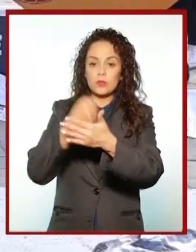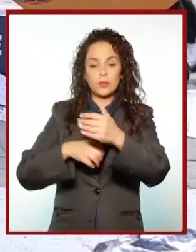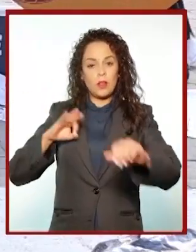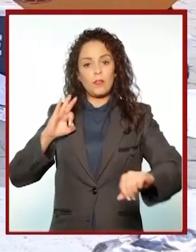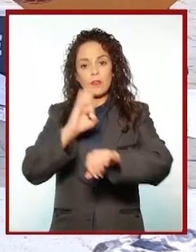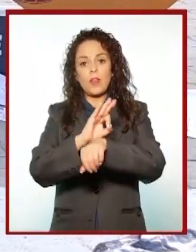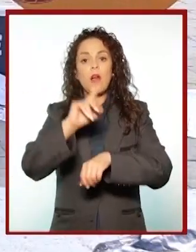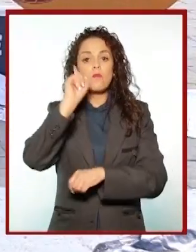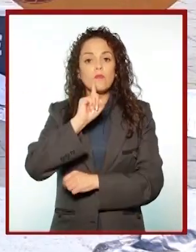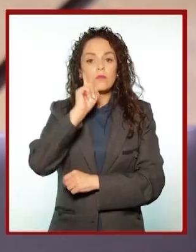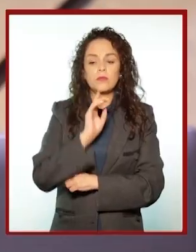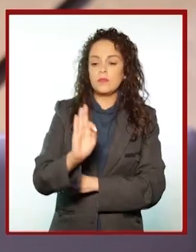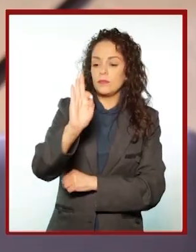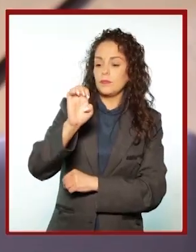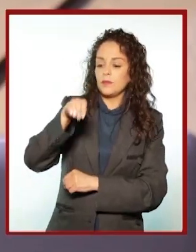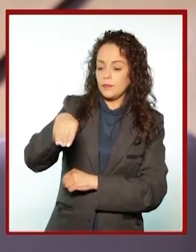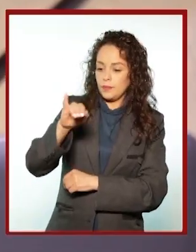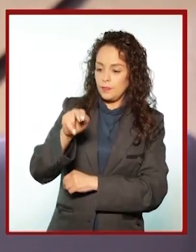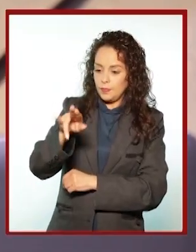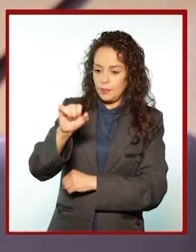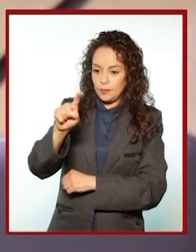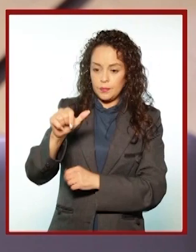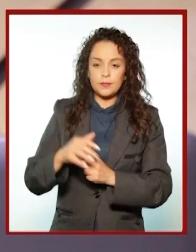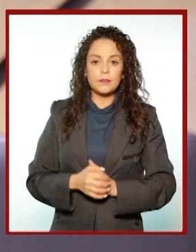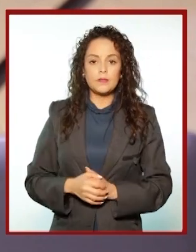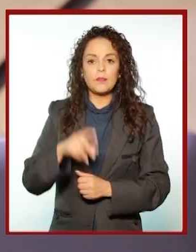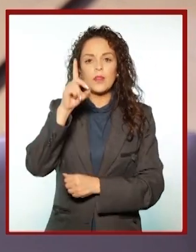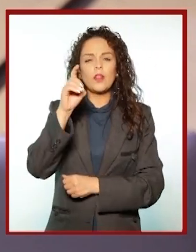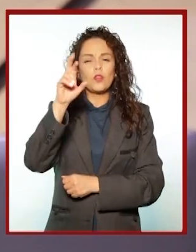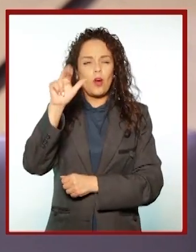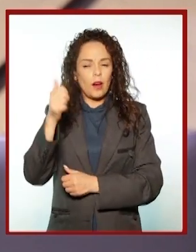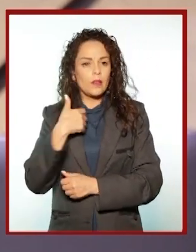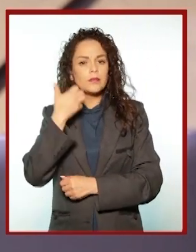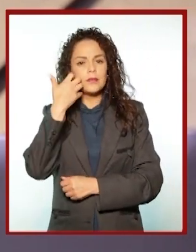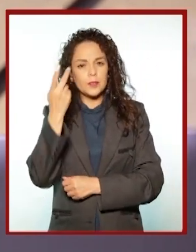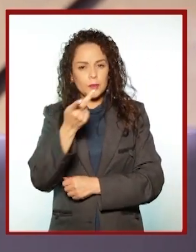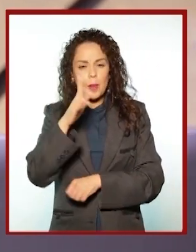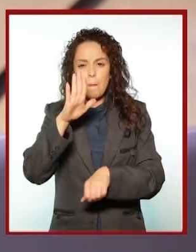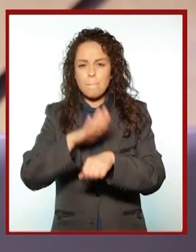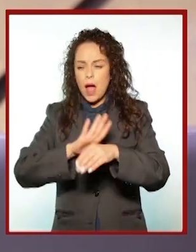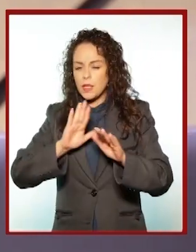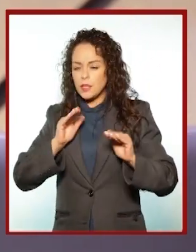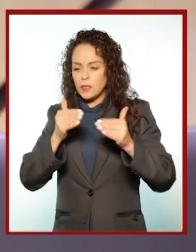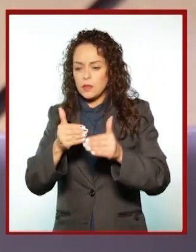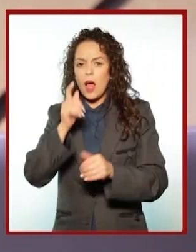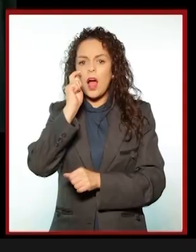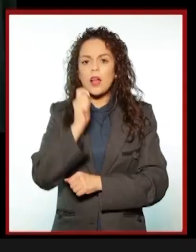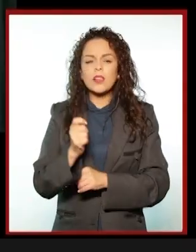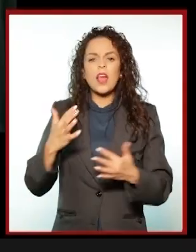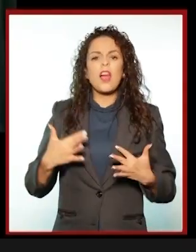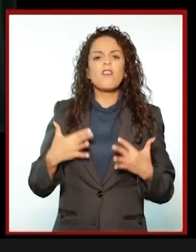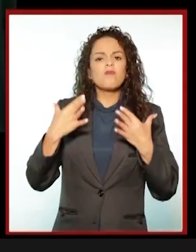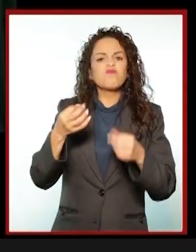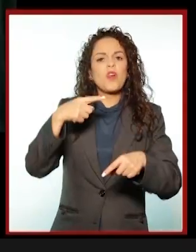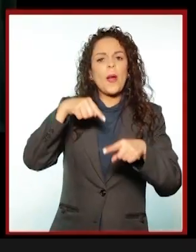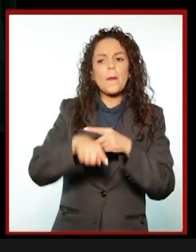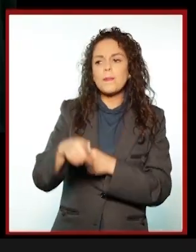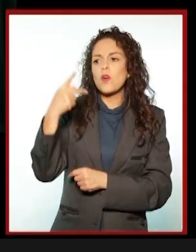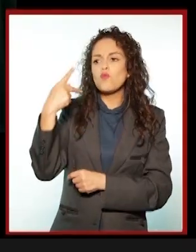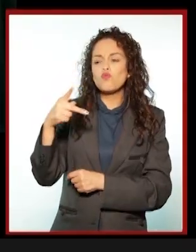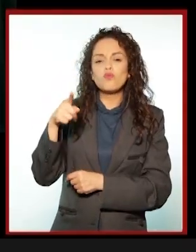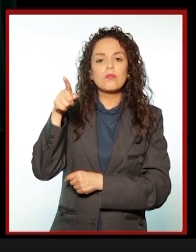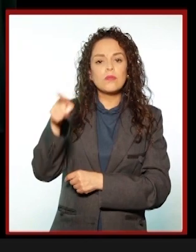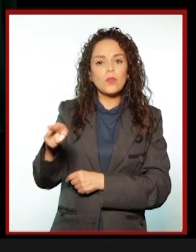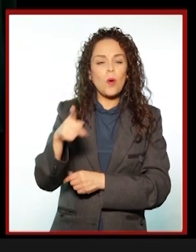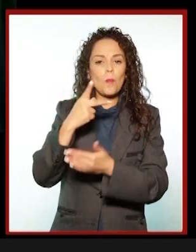lucha feminista, ¿no? Dora, específicamente, ¿cuál es la problemática que da origen a tu proyecto? Bueno,